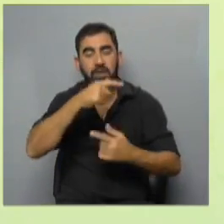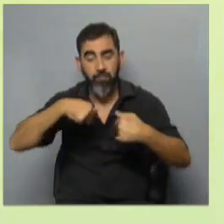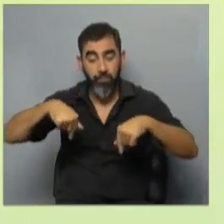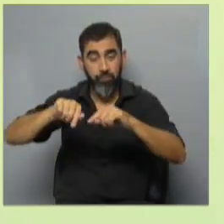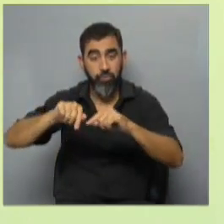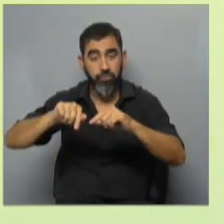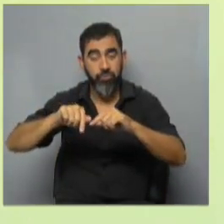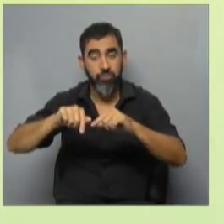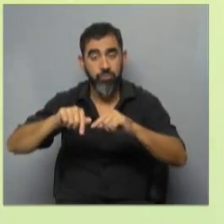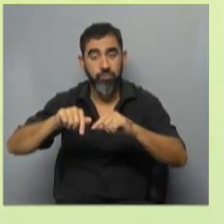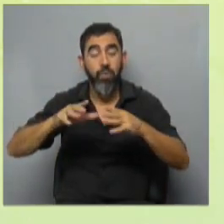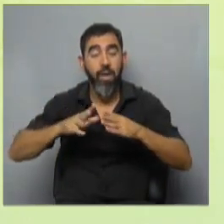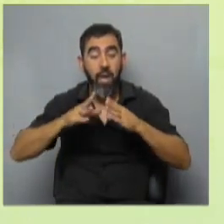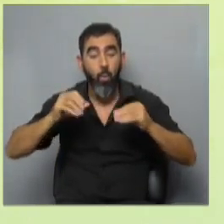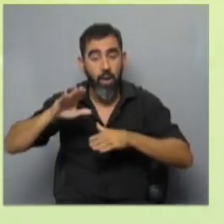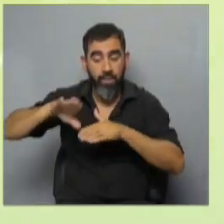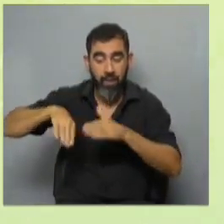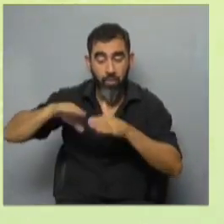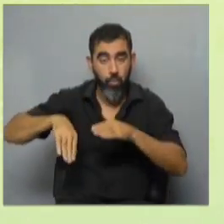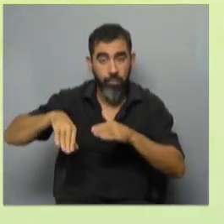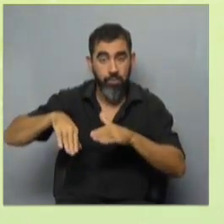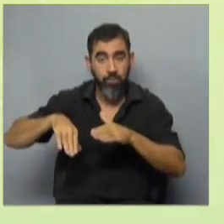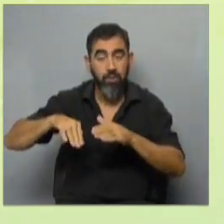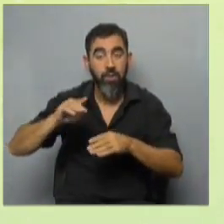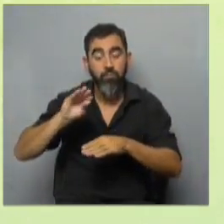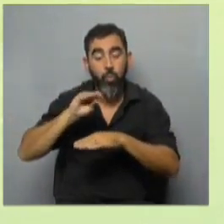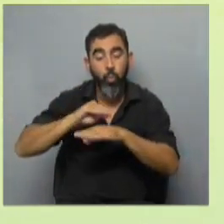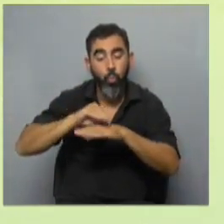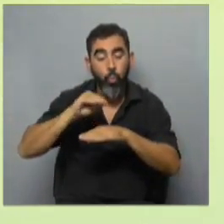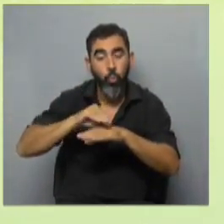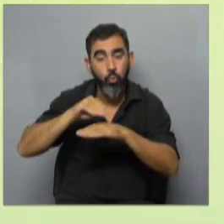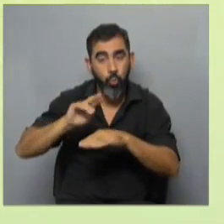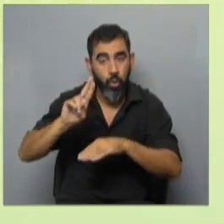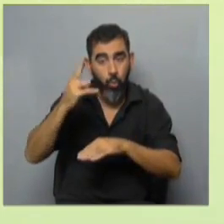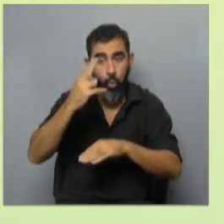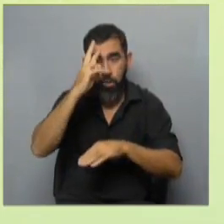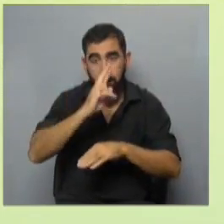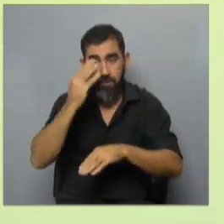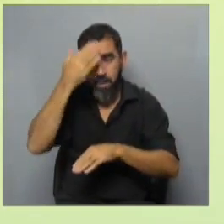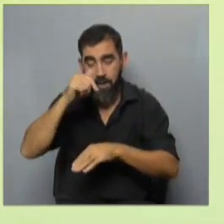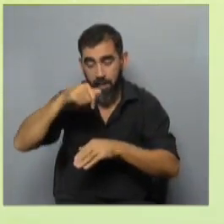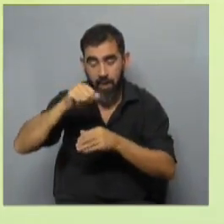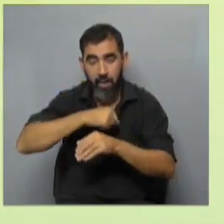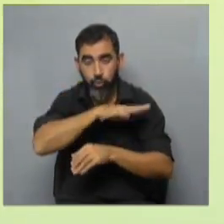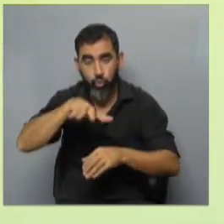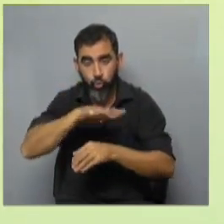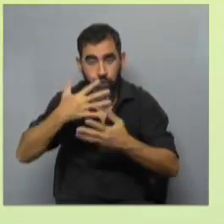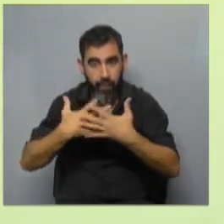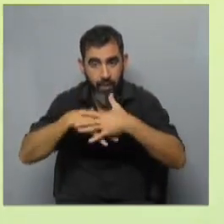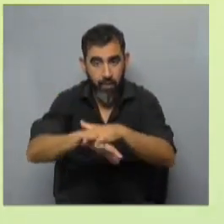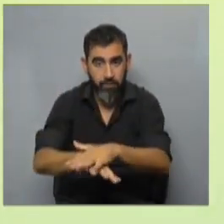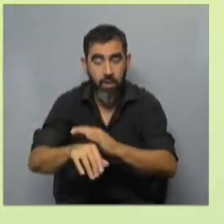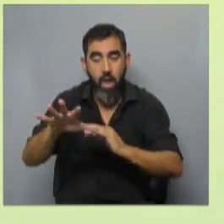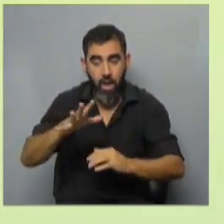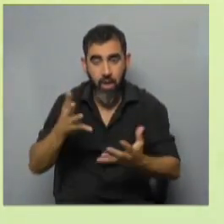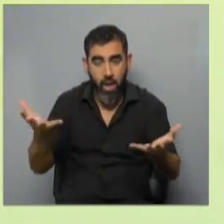mediante la escuela de candombe introducir la cultura afro uruguaya en nuestra sociedad si hoy podemos ver